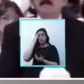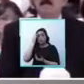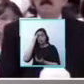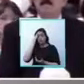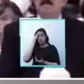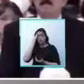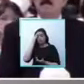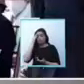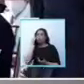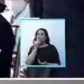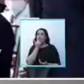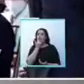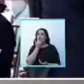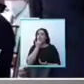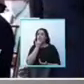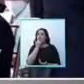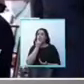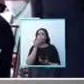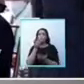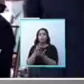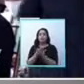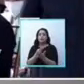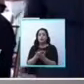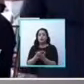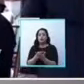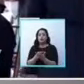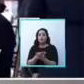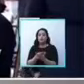¿verdad?, de lo económico,